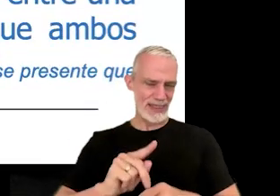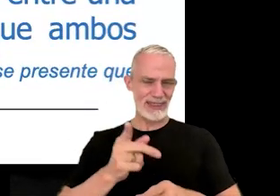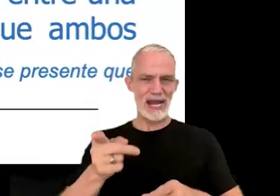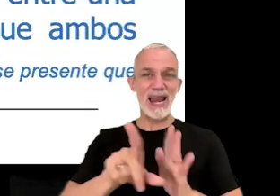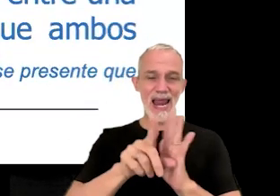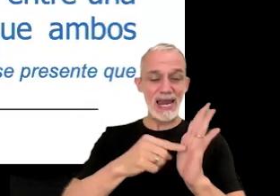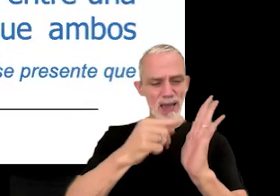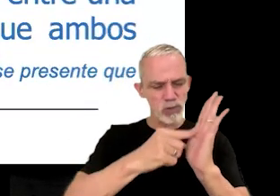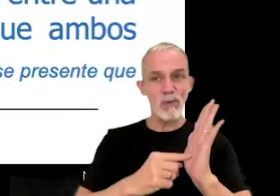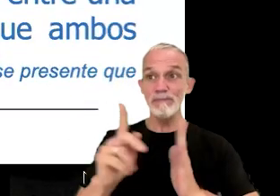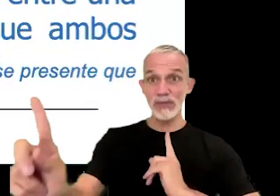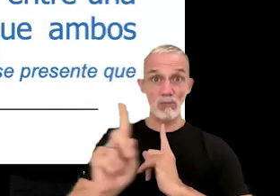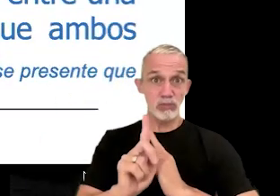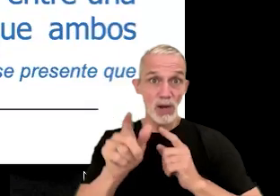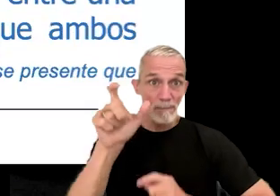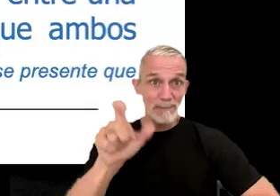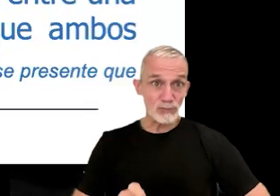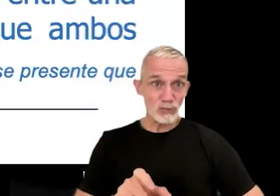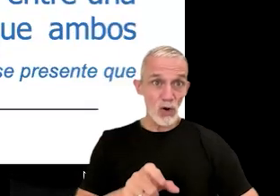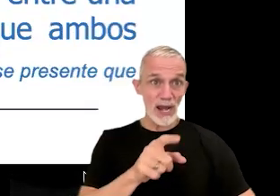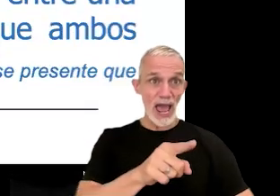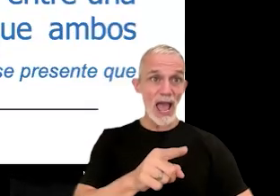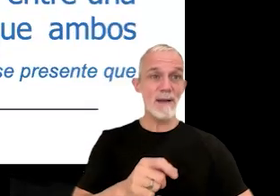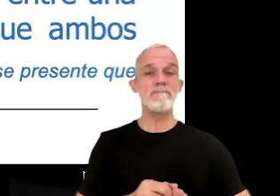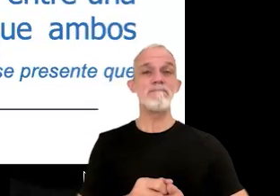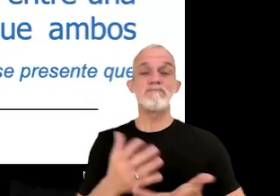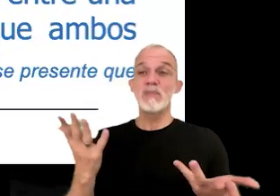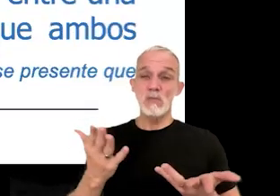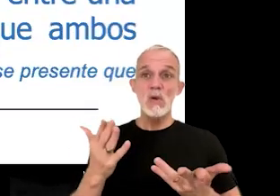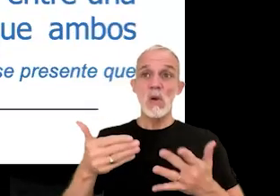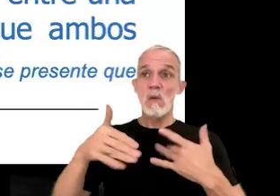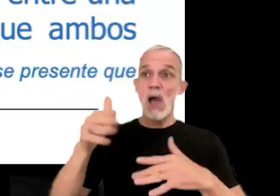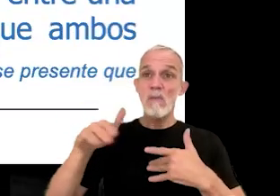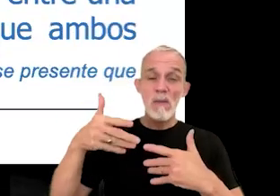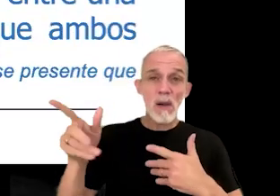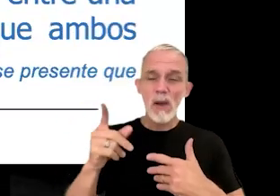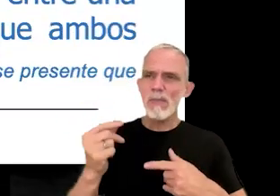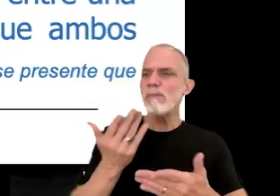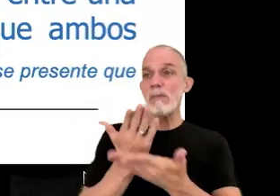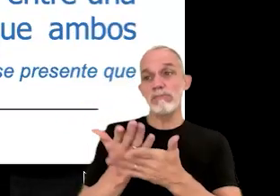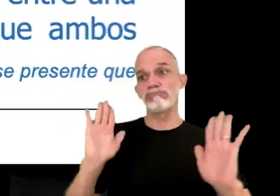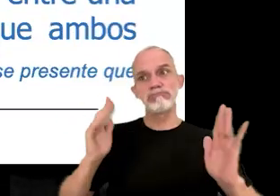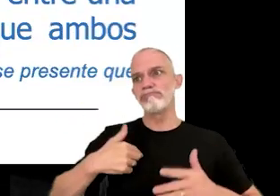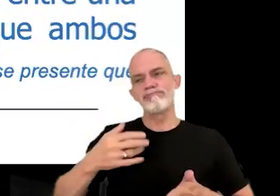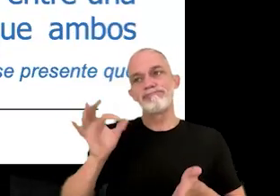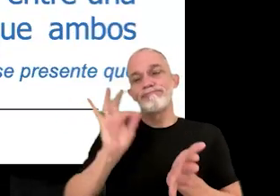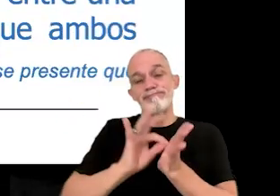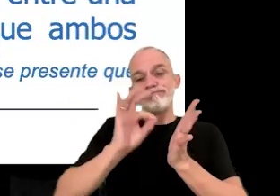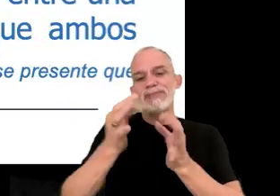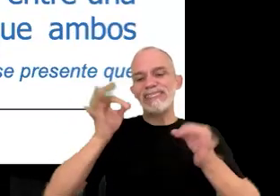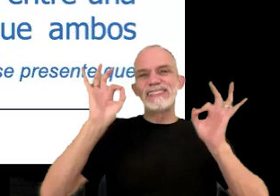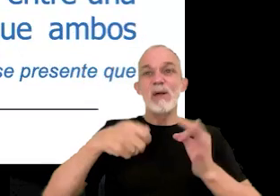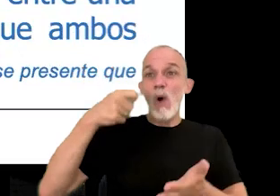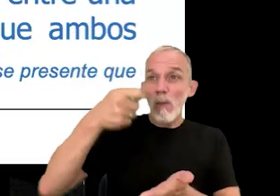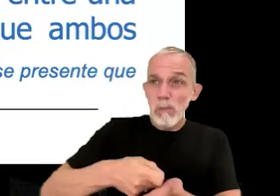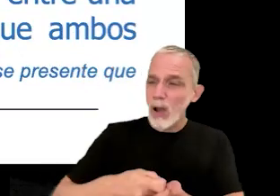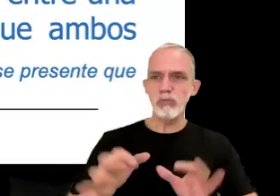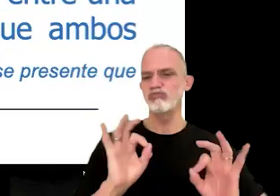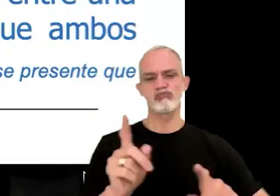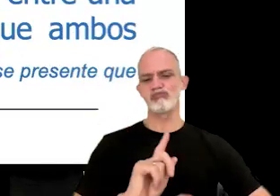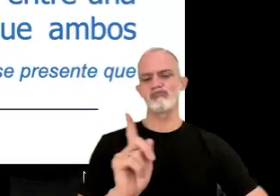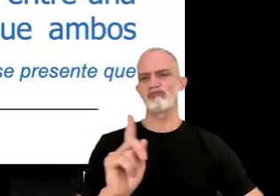Este contribuyente, en su ejecución fiscal, había planteado la excepción de pago total